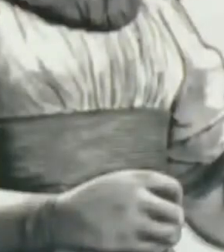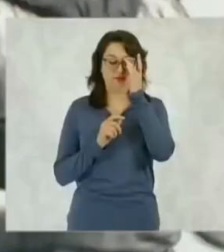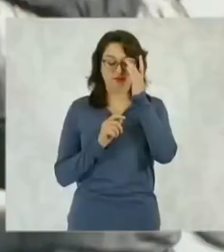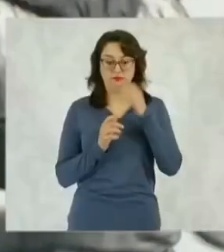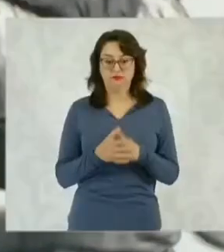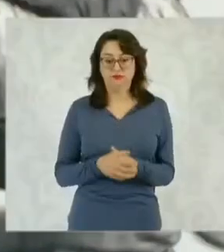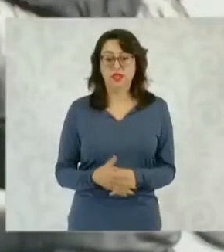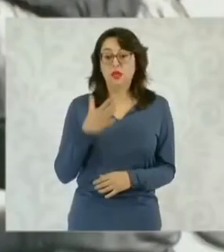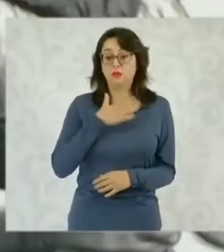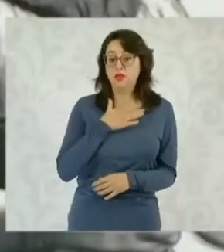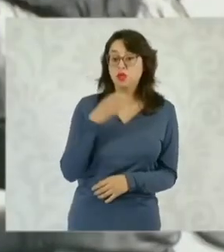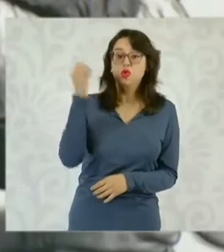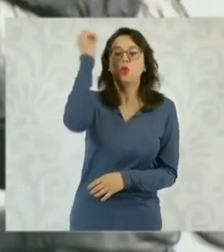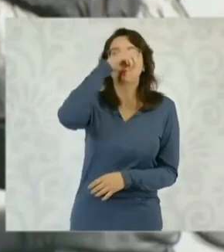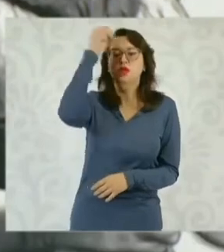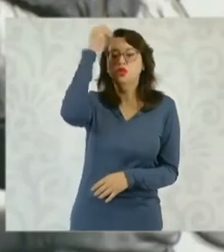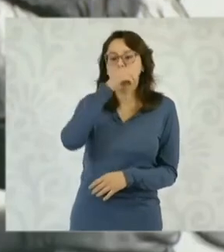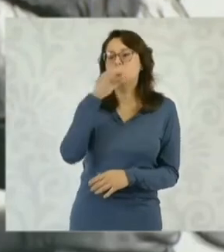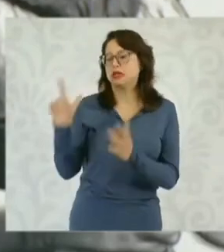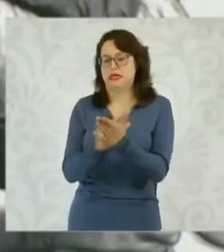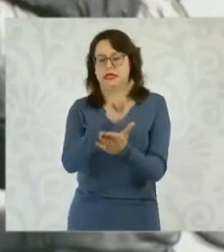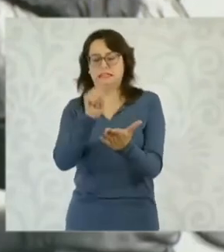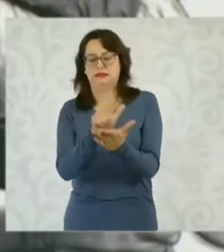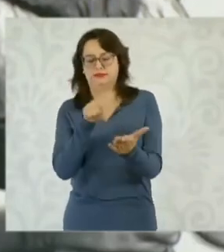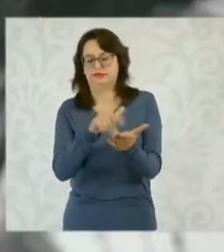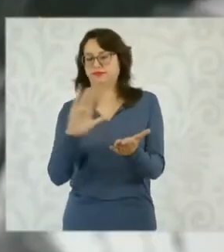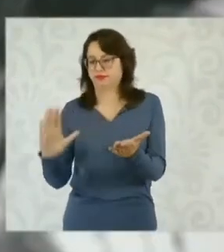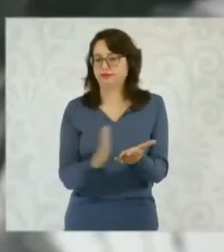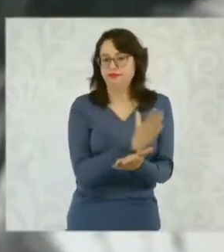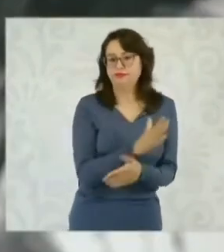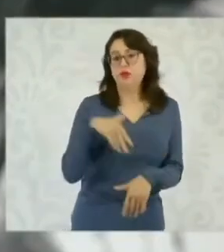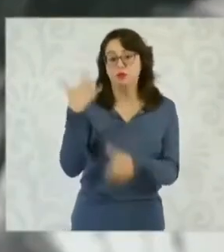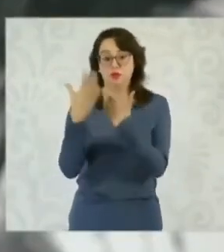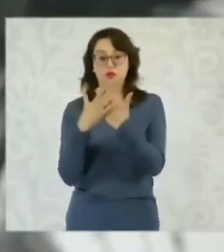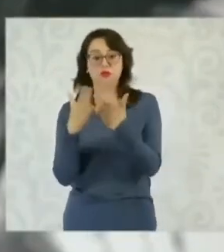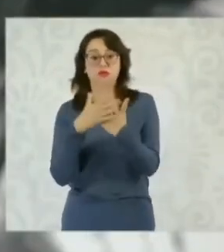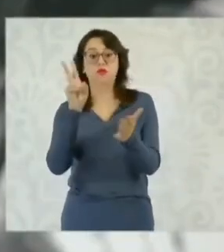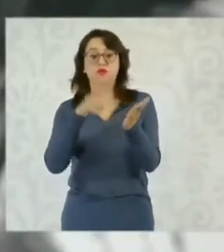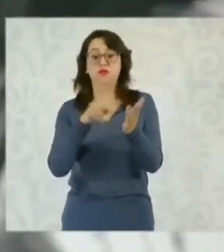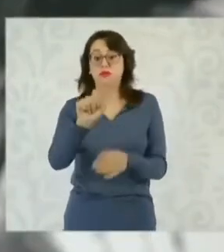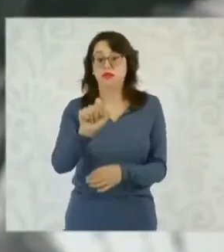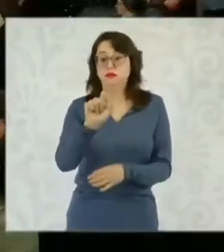familiar como candidato o candidata, la verdad.